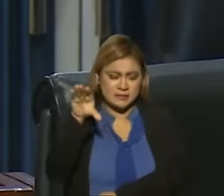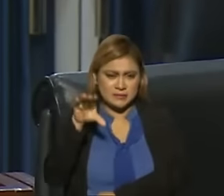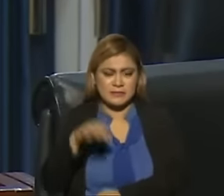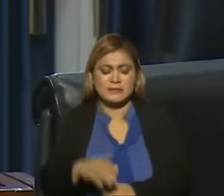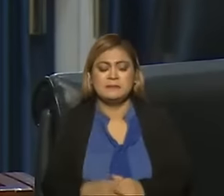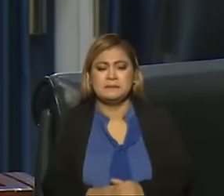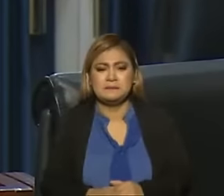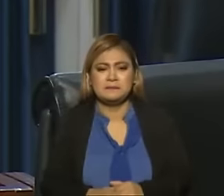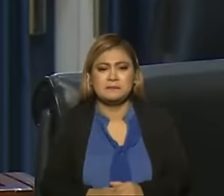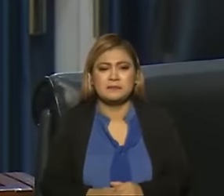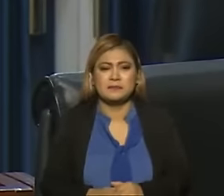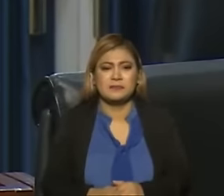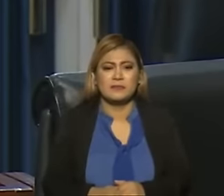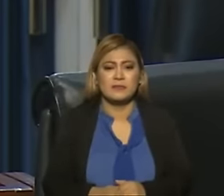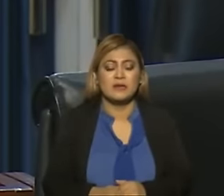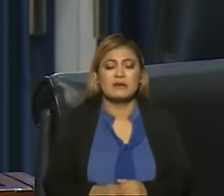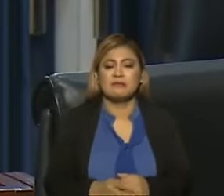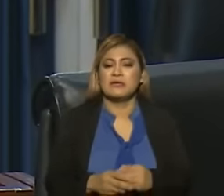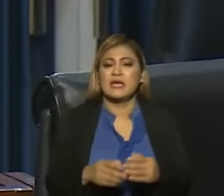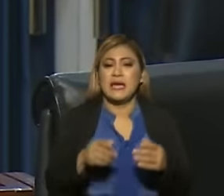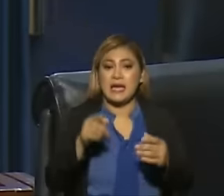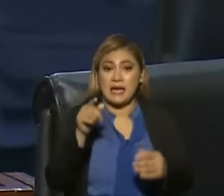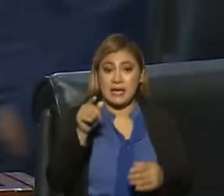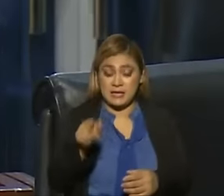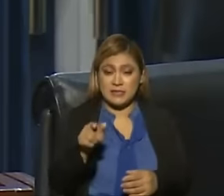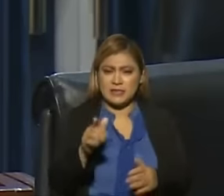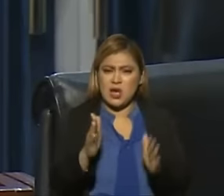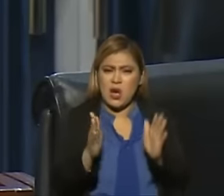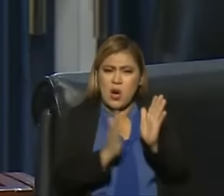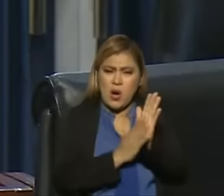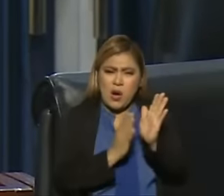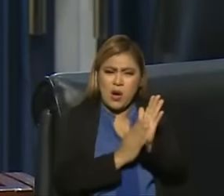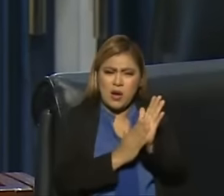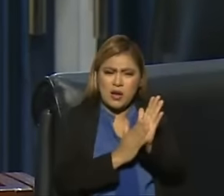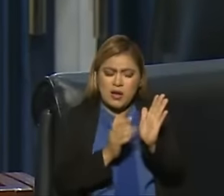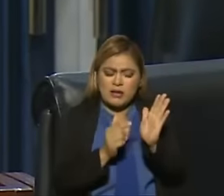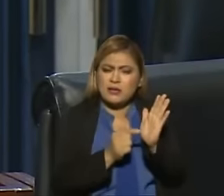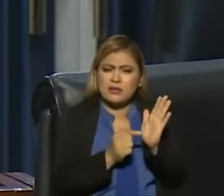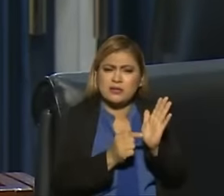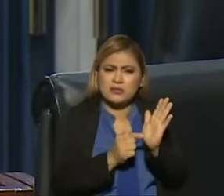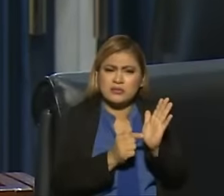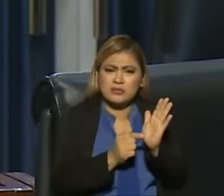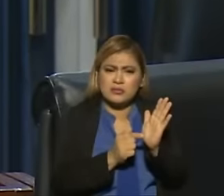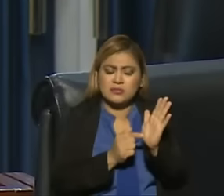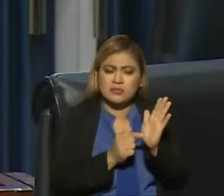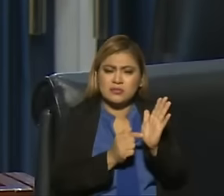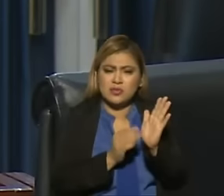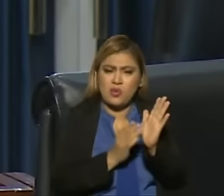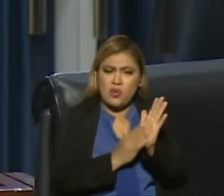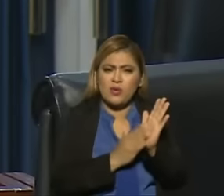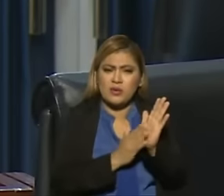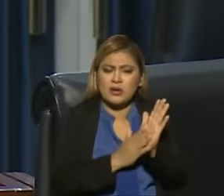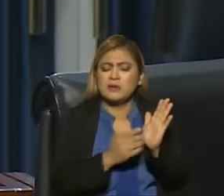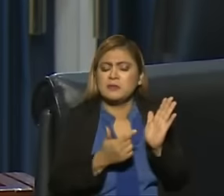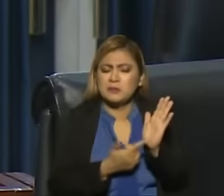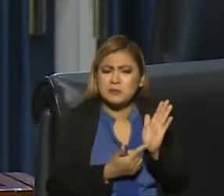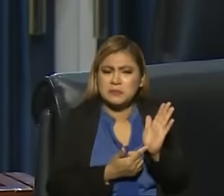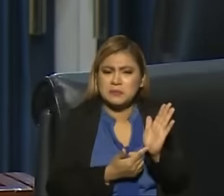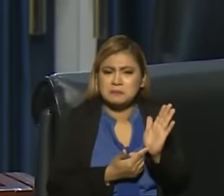quiero citarlo, que el presente contrato será una norma legal entre las partes y